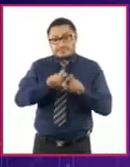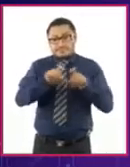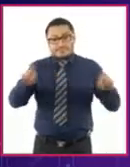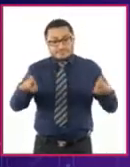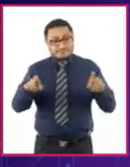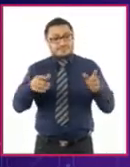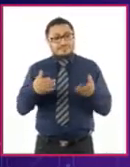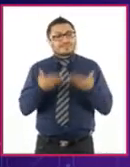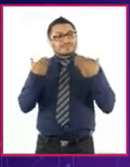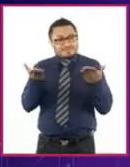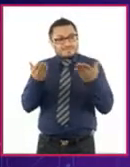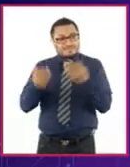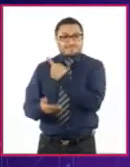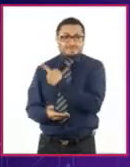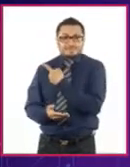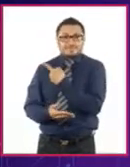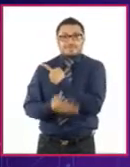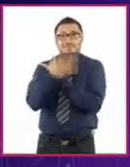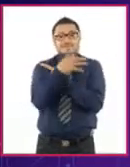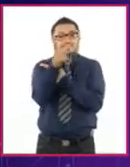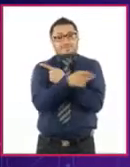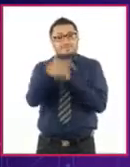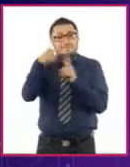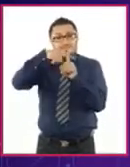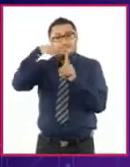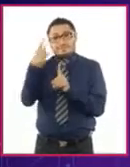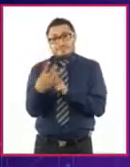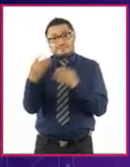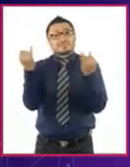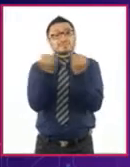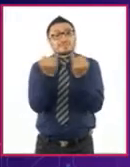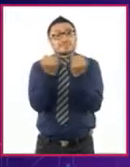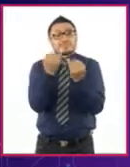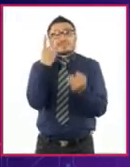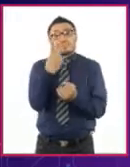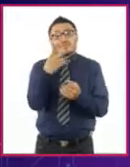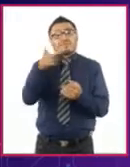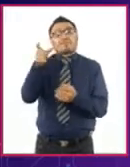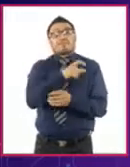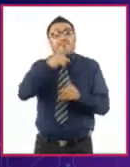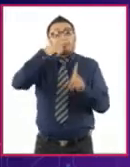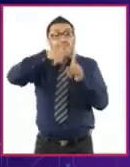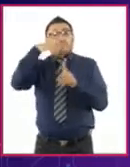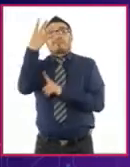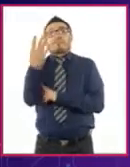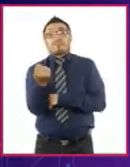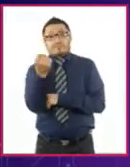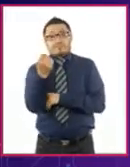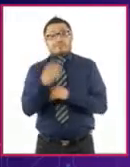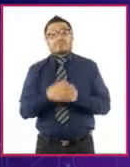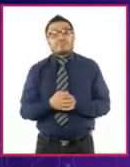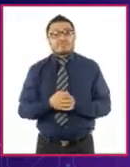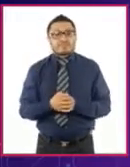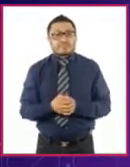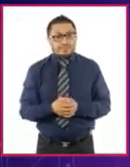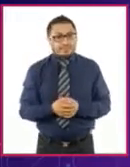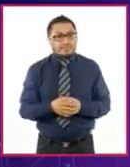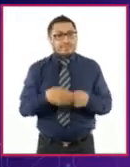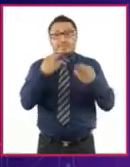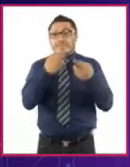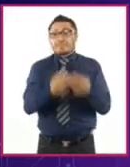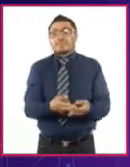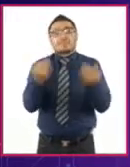sigue. 5x más 3 es igual a 2x más 9, quedando la